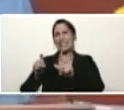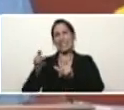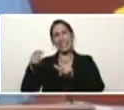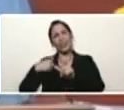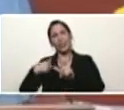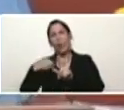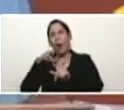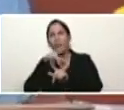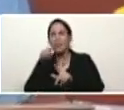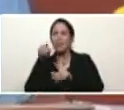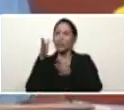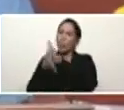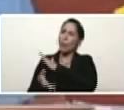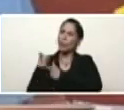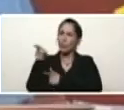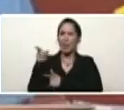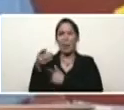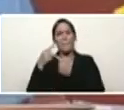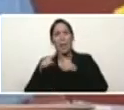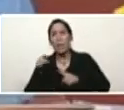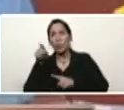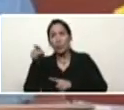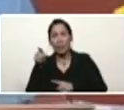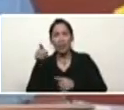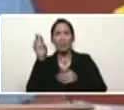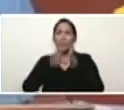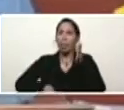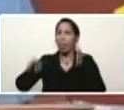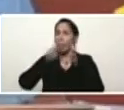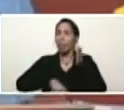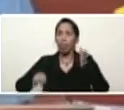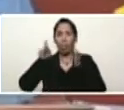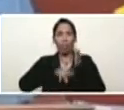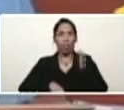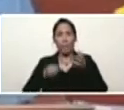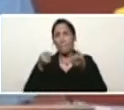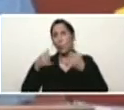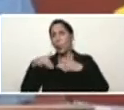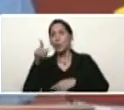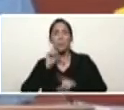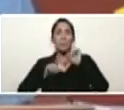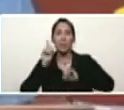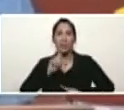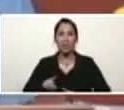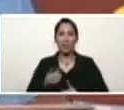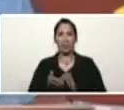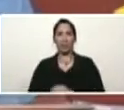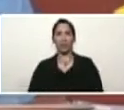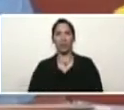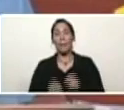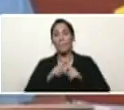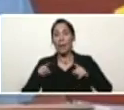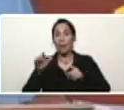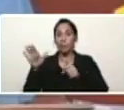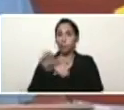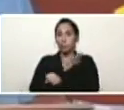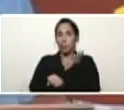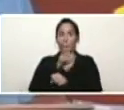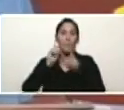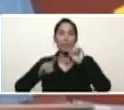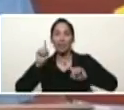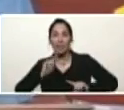tratemos. Pero como se ha repetido tanto su mentira, para tapar la mentira de su amo, Mike Pompeo,